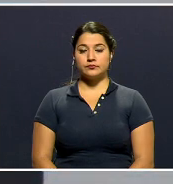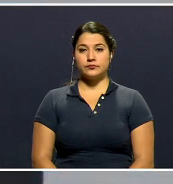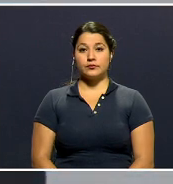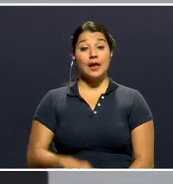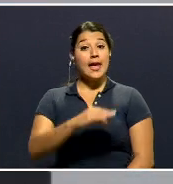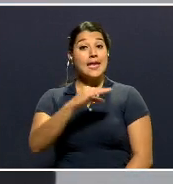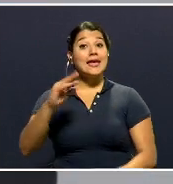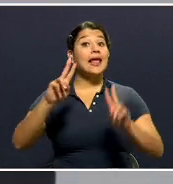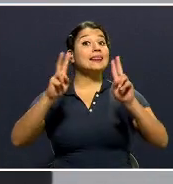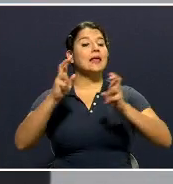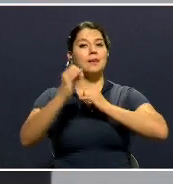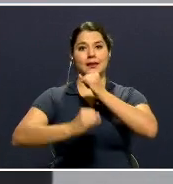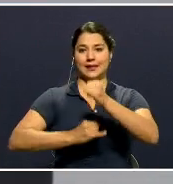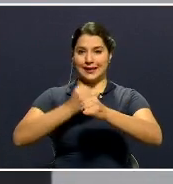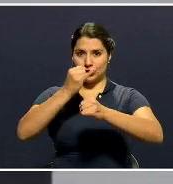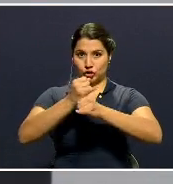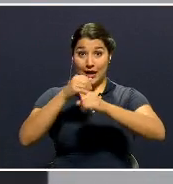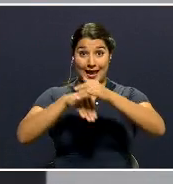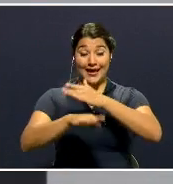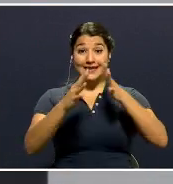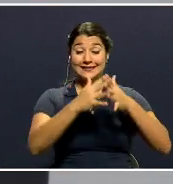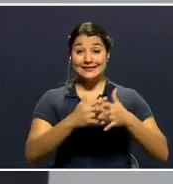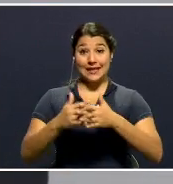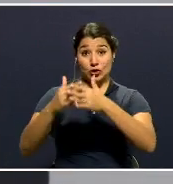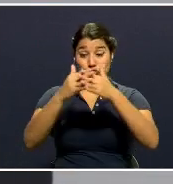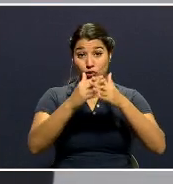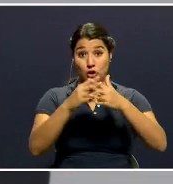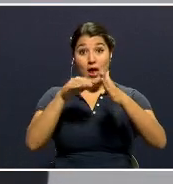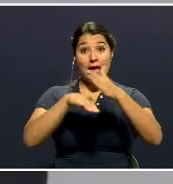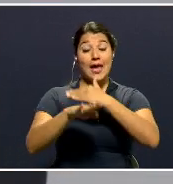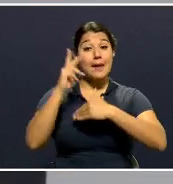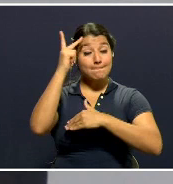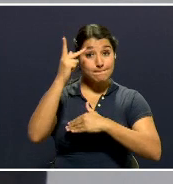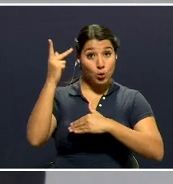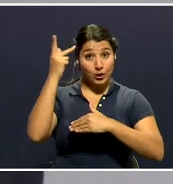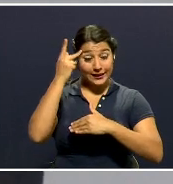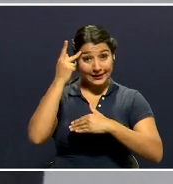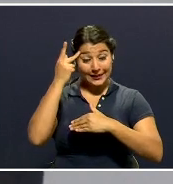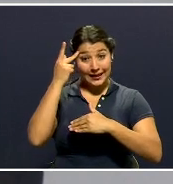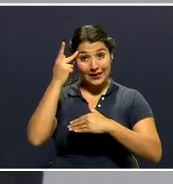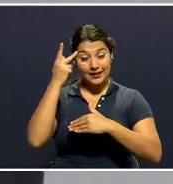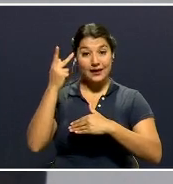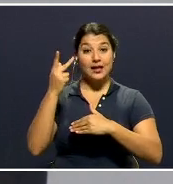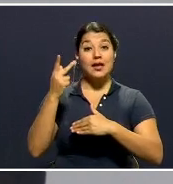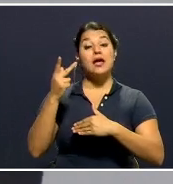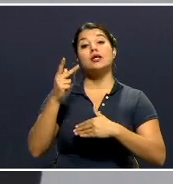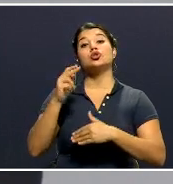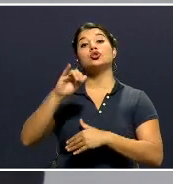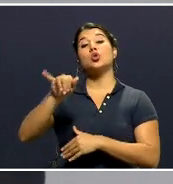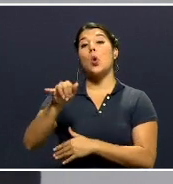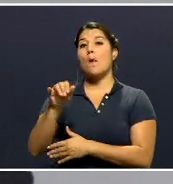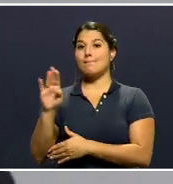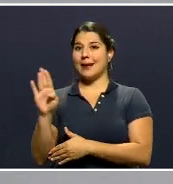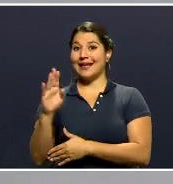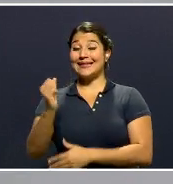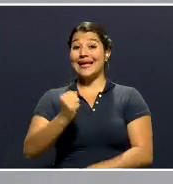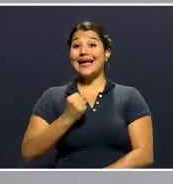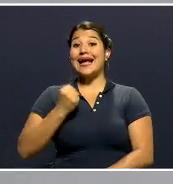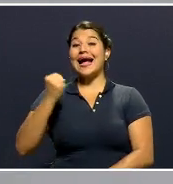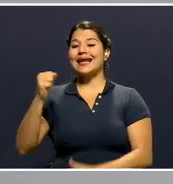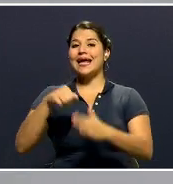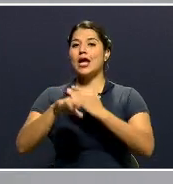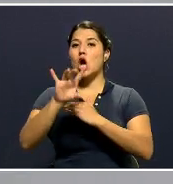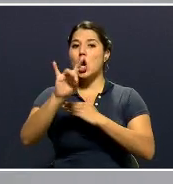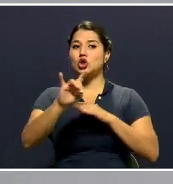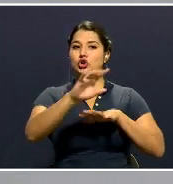Y en temas internacionales, en Estados Unidos, en la política estadounidense, Joe Biden gana al menos en